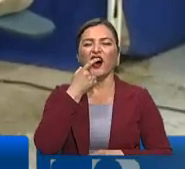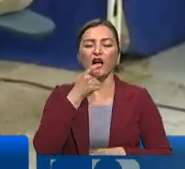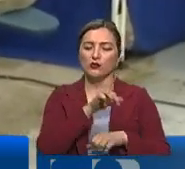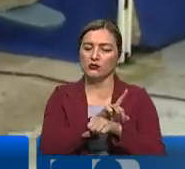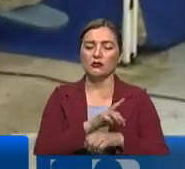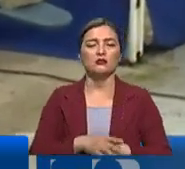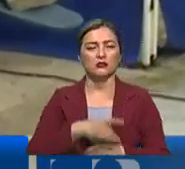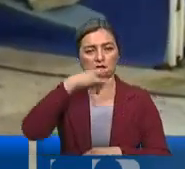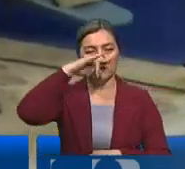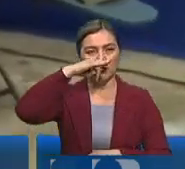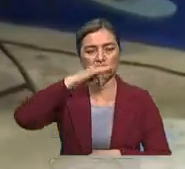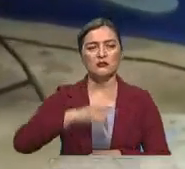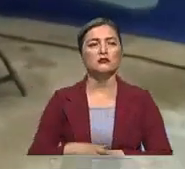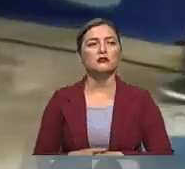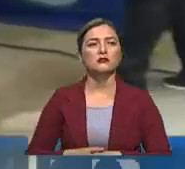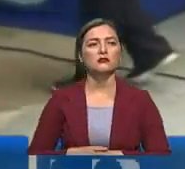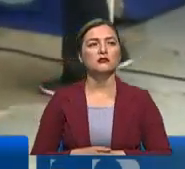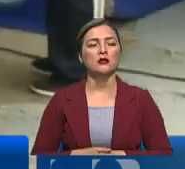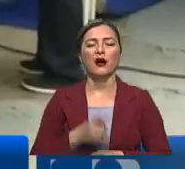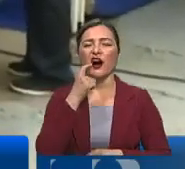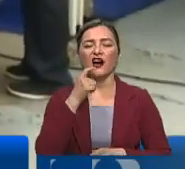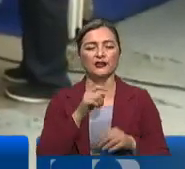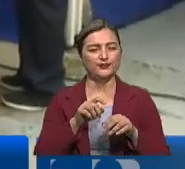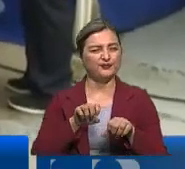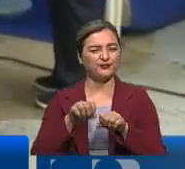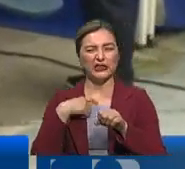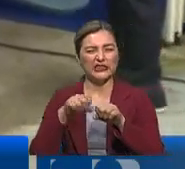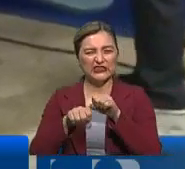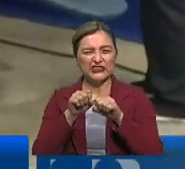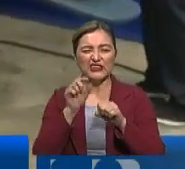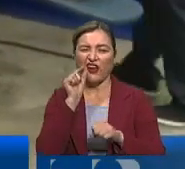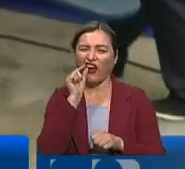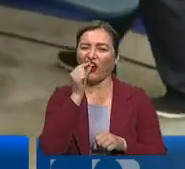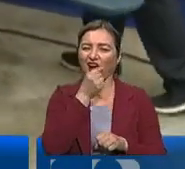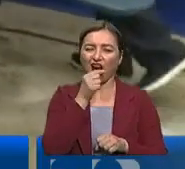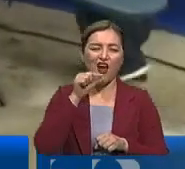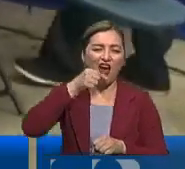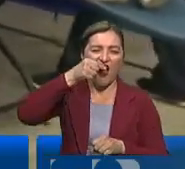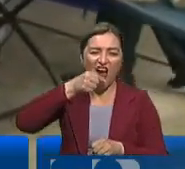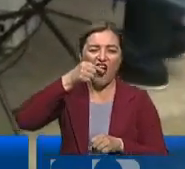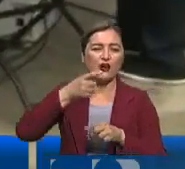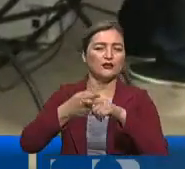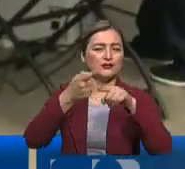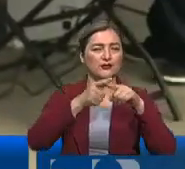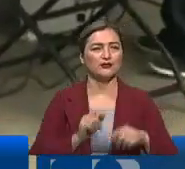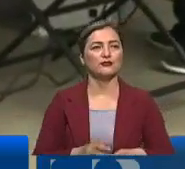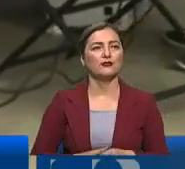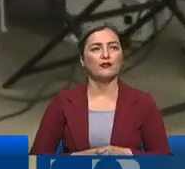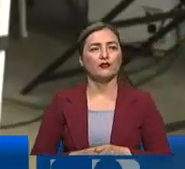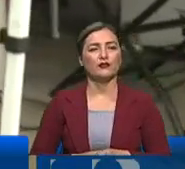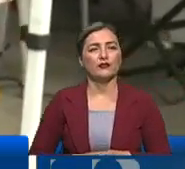odontología infantil, endodoncia, periodoncia, ortodoncia, y como vemos en las imágenes ya se han